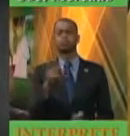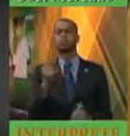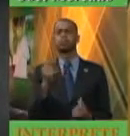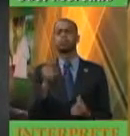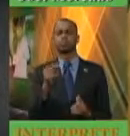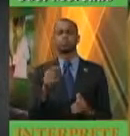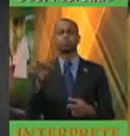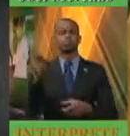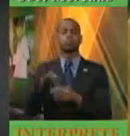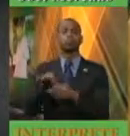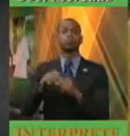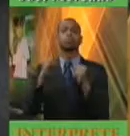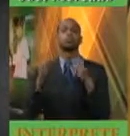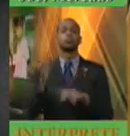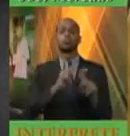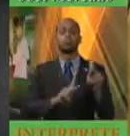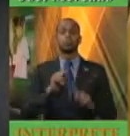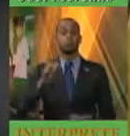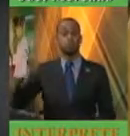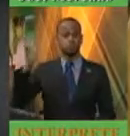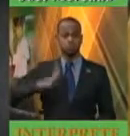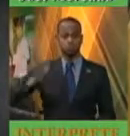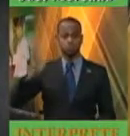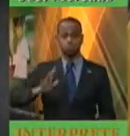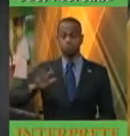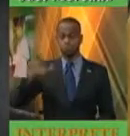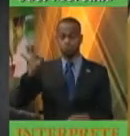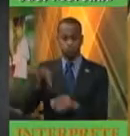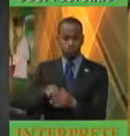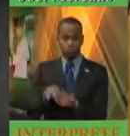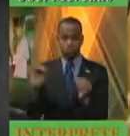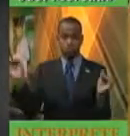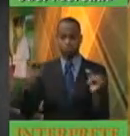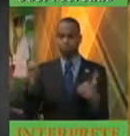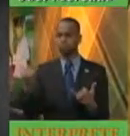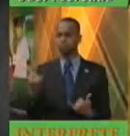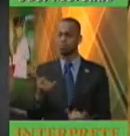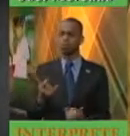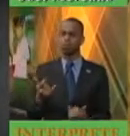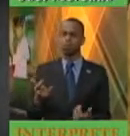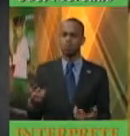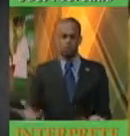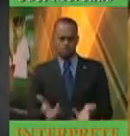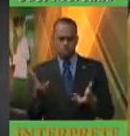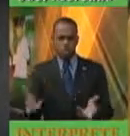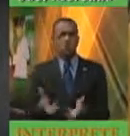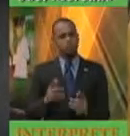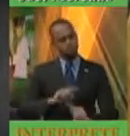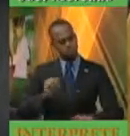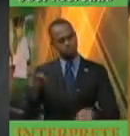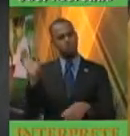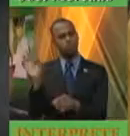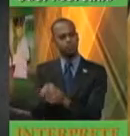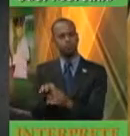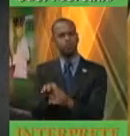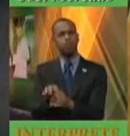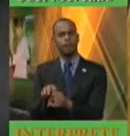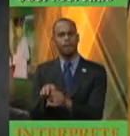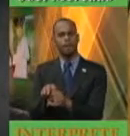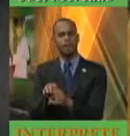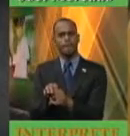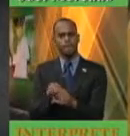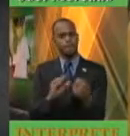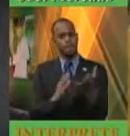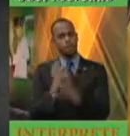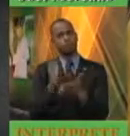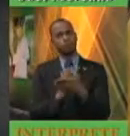ejercieron su voto muchísimas personas que nunca habían tenido esa oportunidad, y por motivación de nosotros y eso, que tienen un